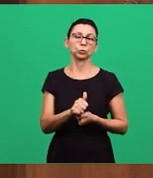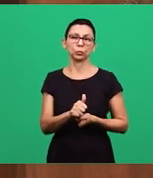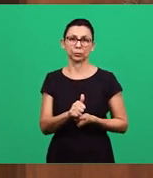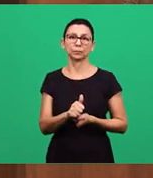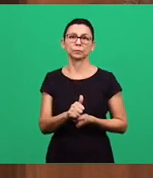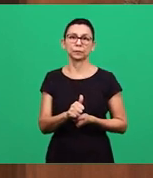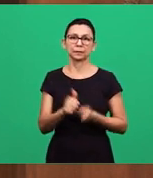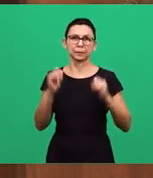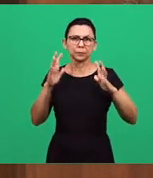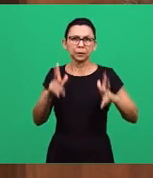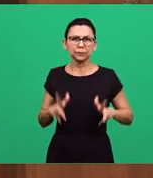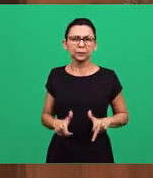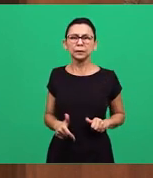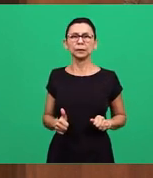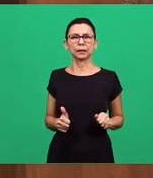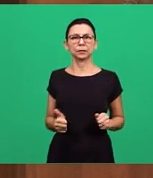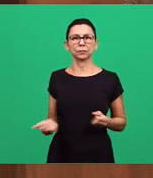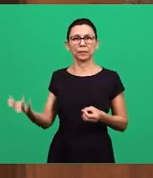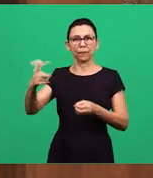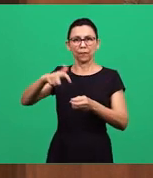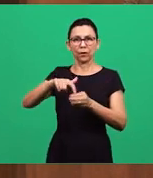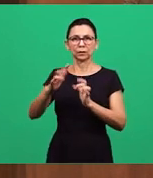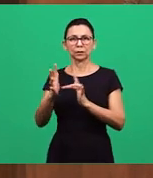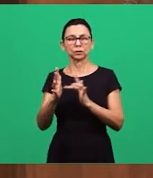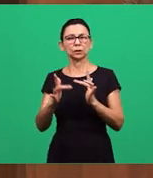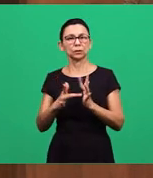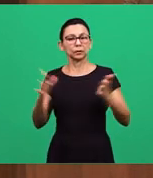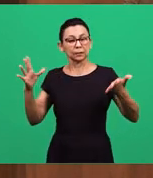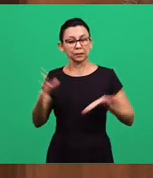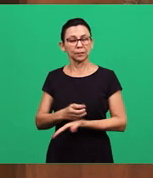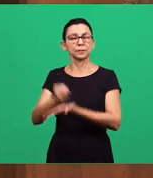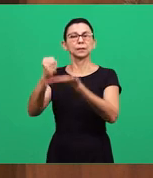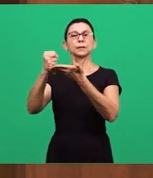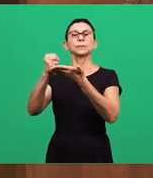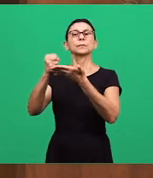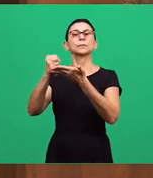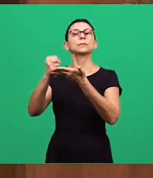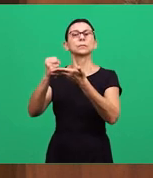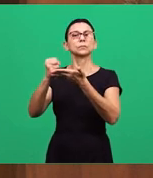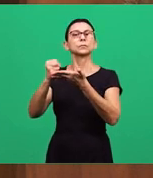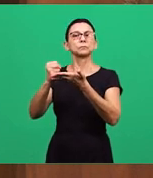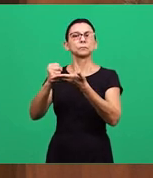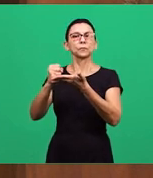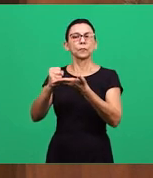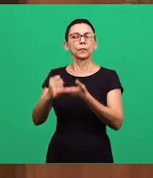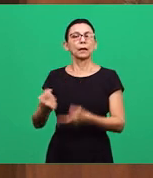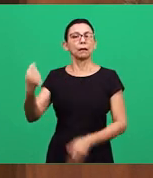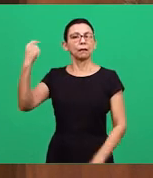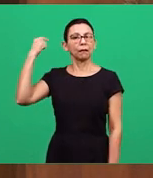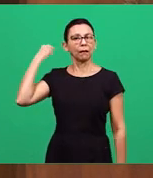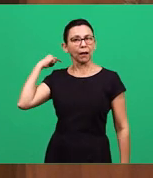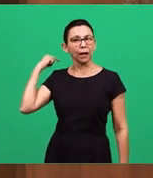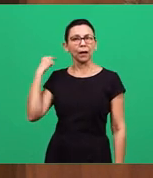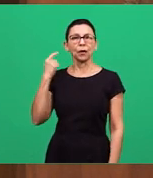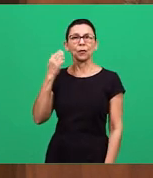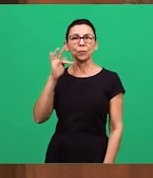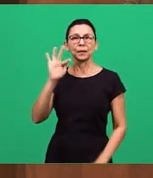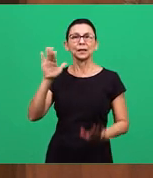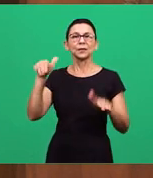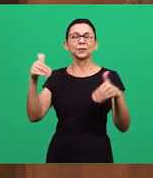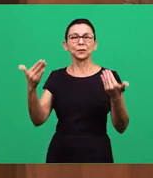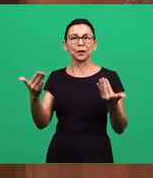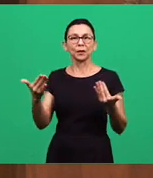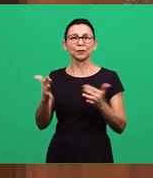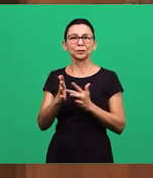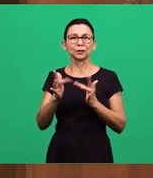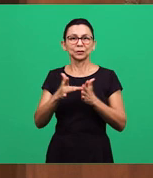está preparado para el gran día del Señor. El pronto para Israel fue el nacimiento de Jesús. El pronto para